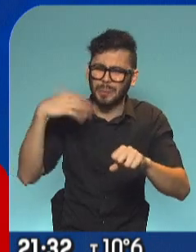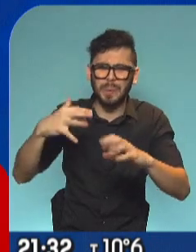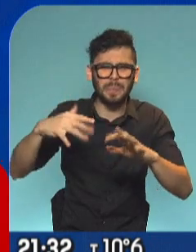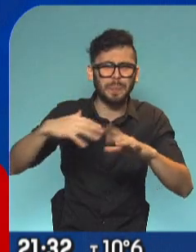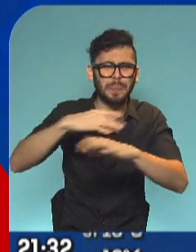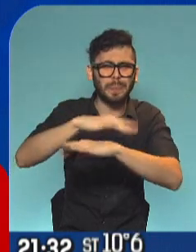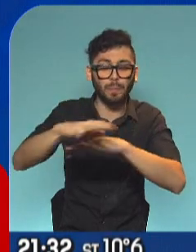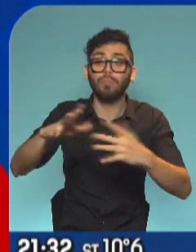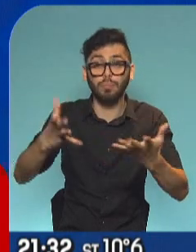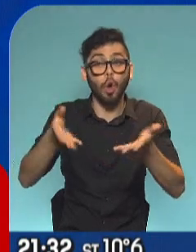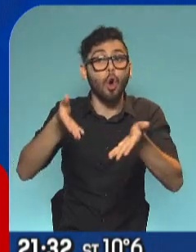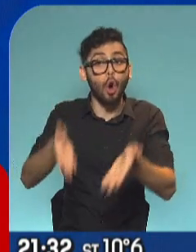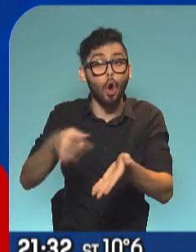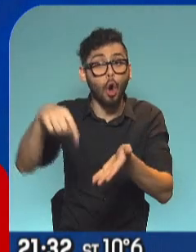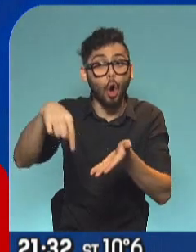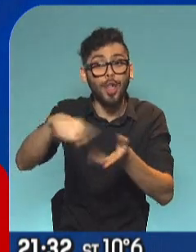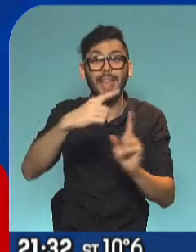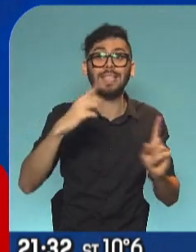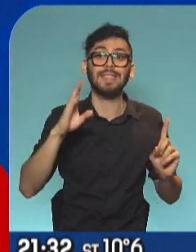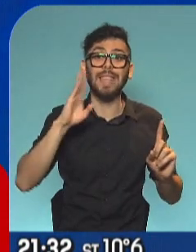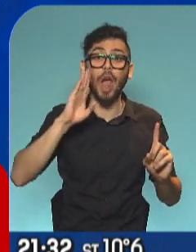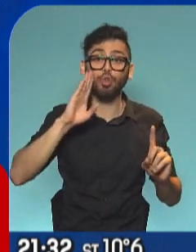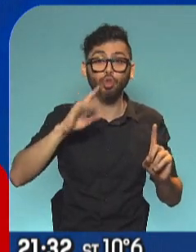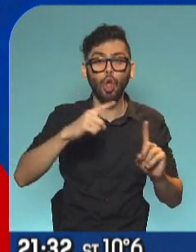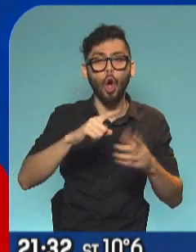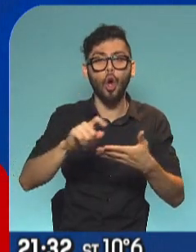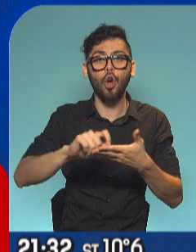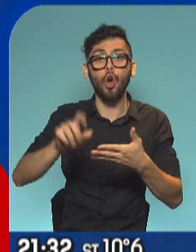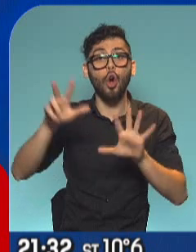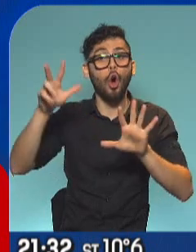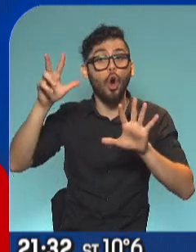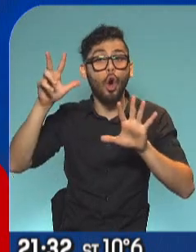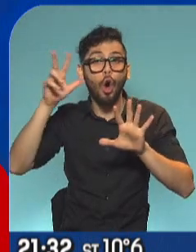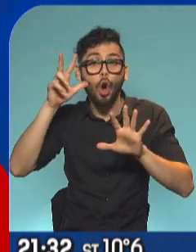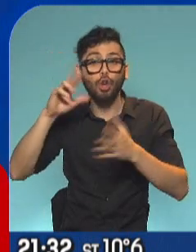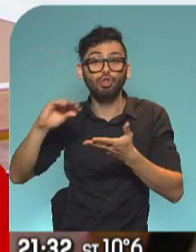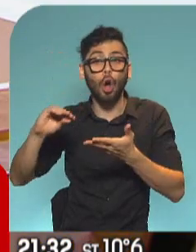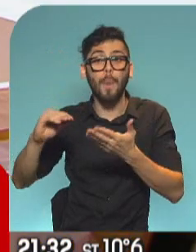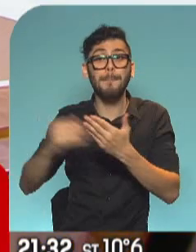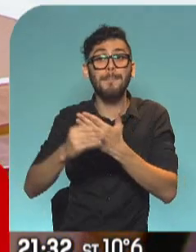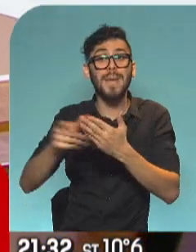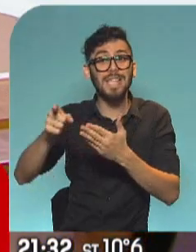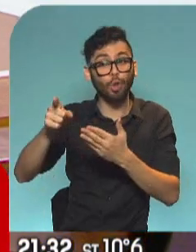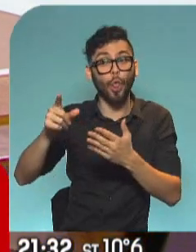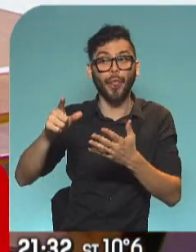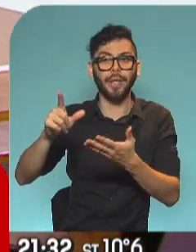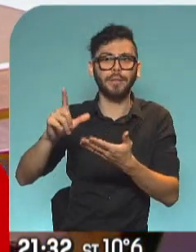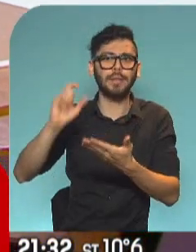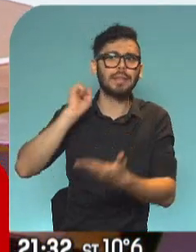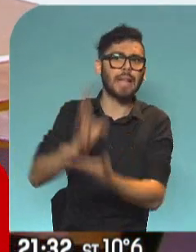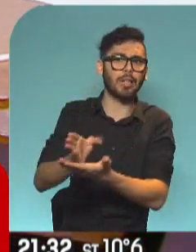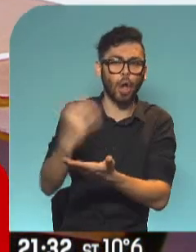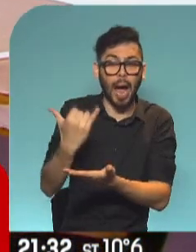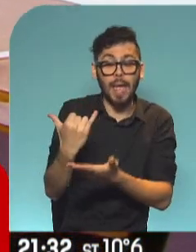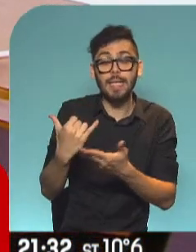hecho en el día de hoy desde Estados Unidos sancionaron a 8 ministros de Bielorrusia, así que no creo que estén las condiciones políticas dadas